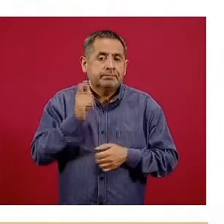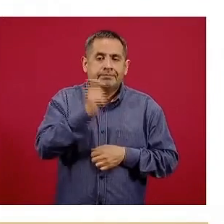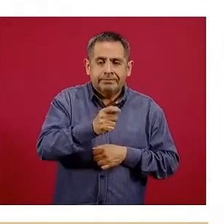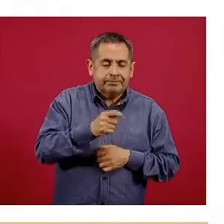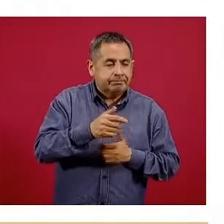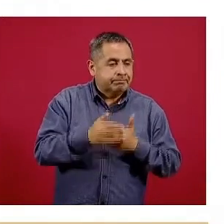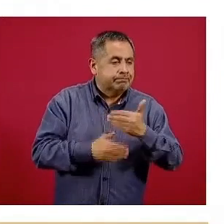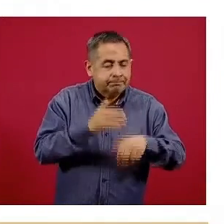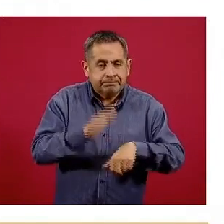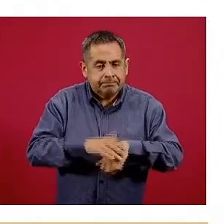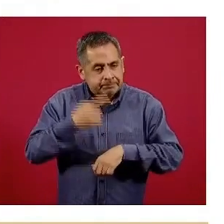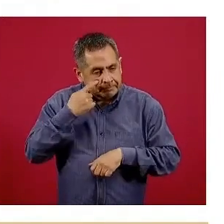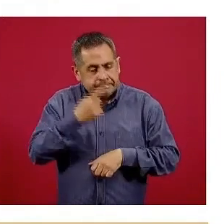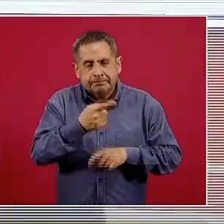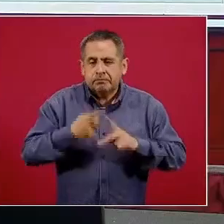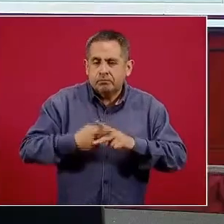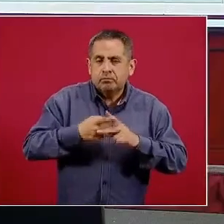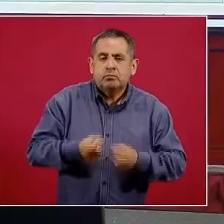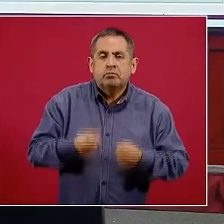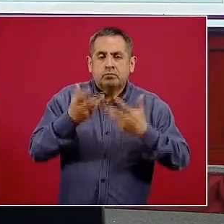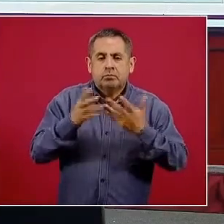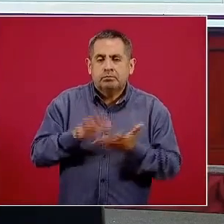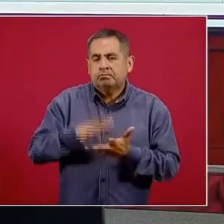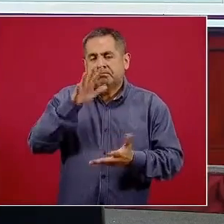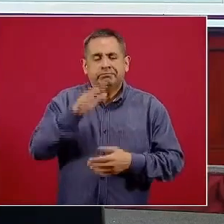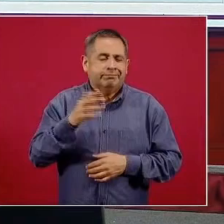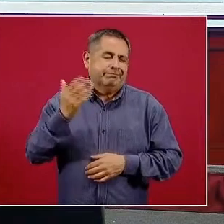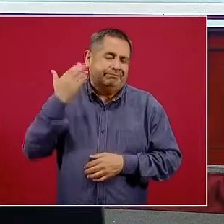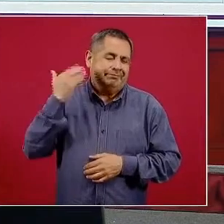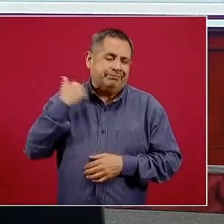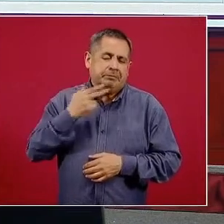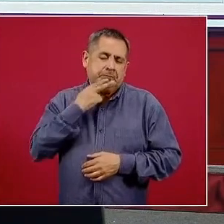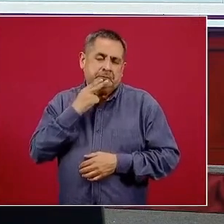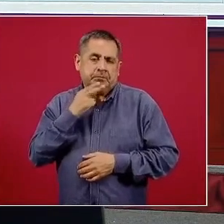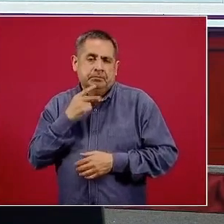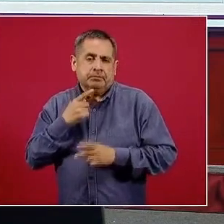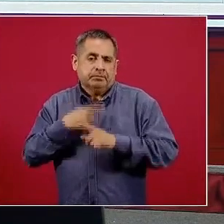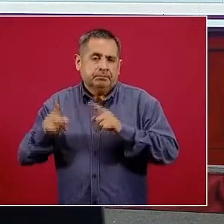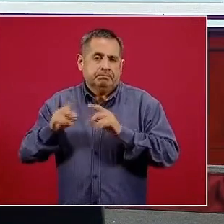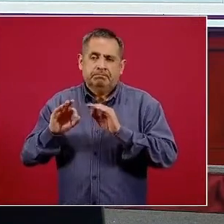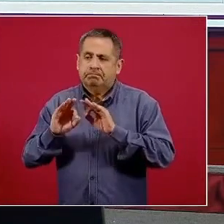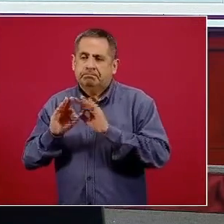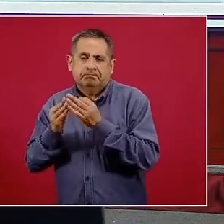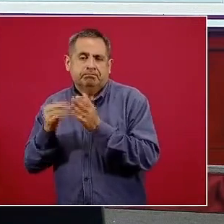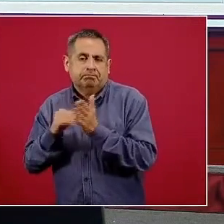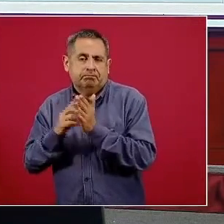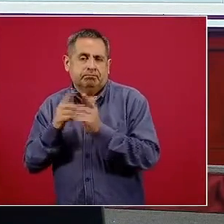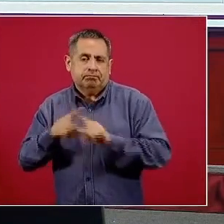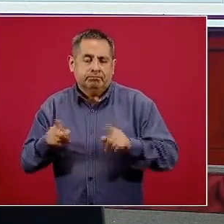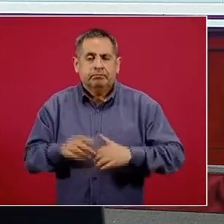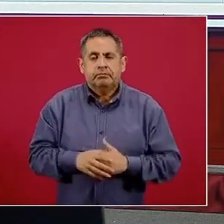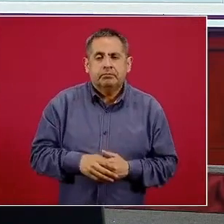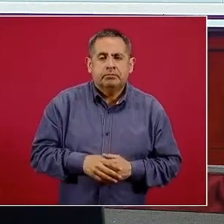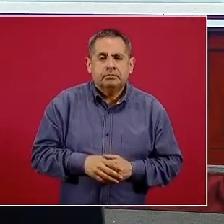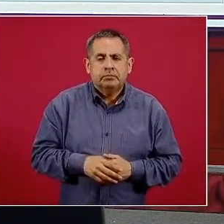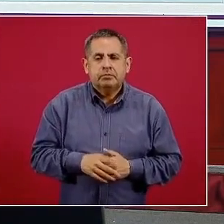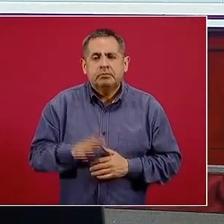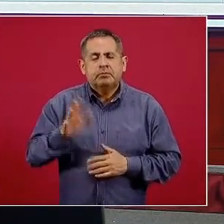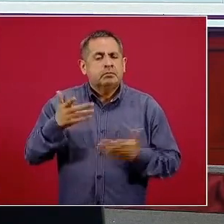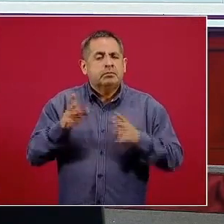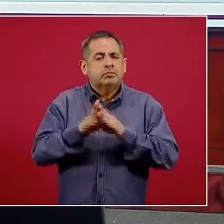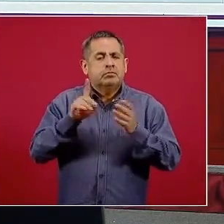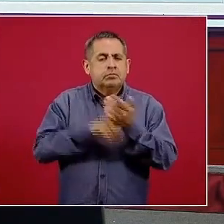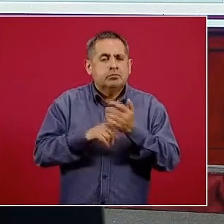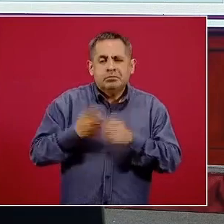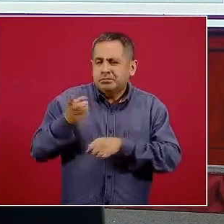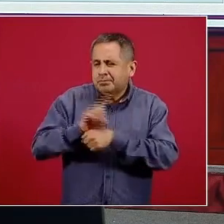una base para estimar que es mayor a la que estábamos utilizando antes. Y van a decir, pero esta curva, ¿cómo que la